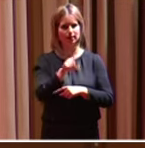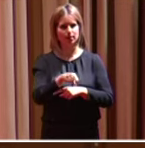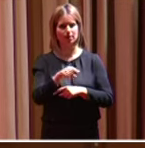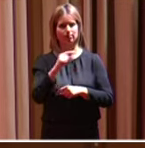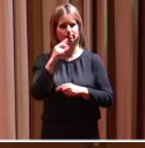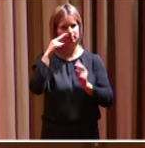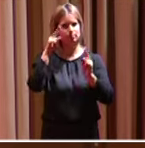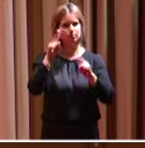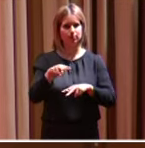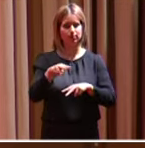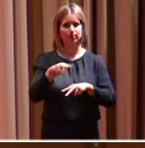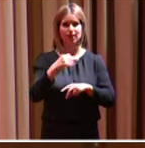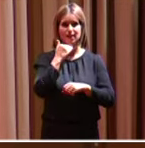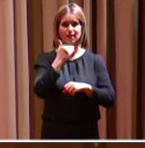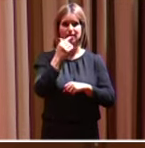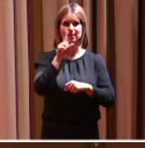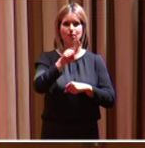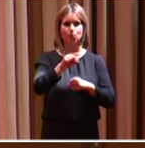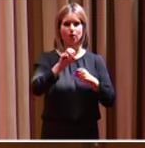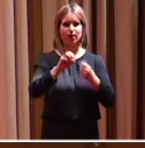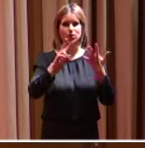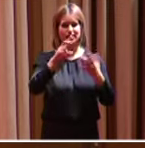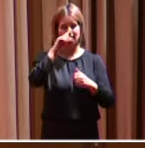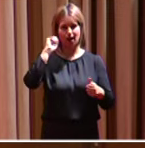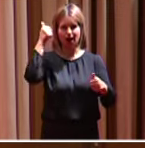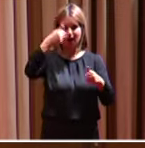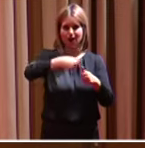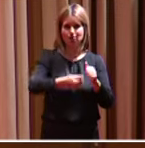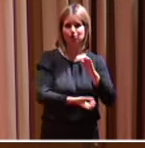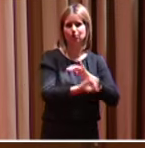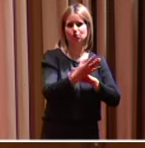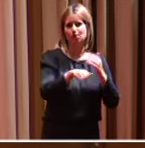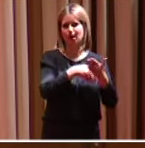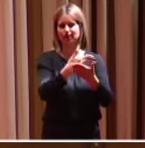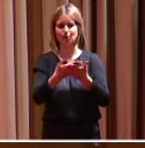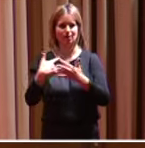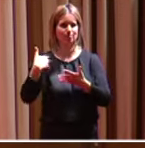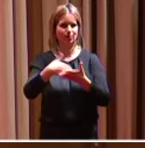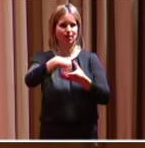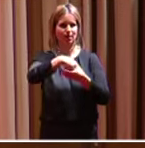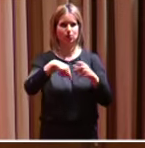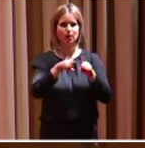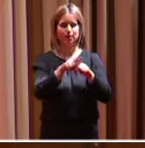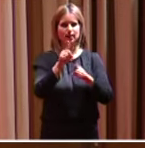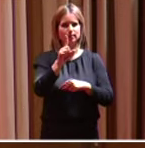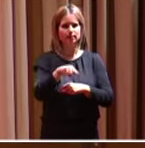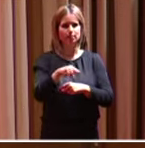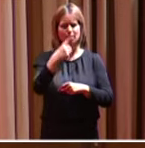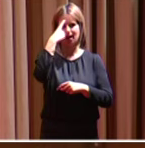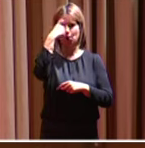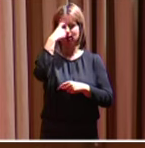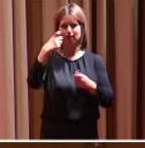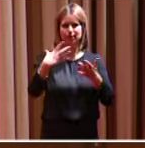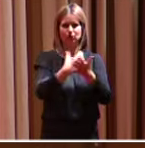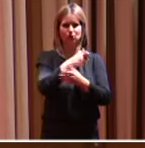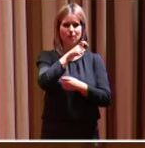un reconocimiento a los casi 107 años de vida y de trayectoria que acumula nuestra hermandad. También, como no, acordarme